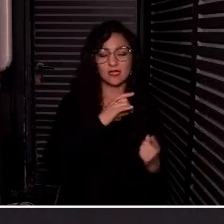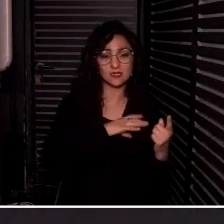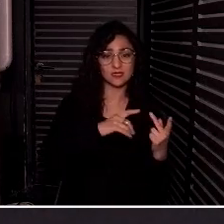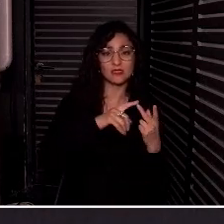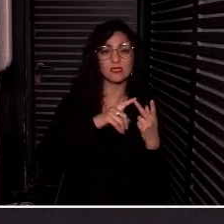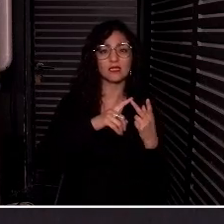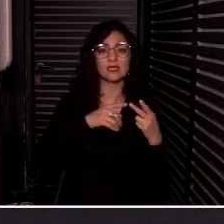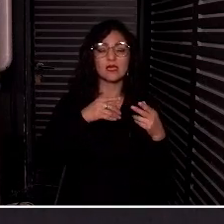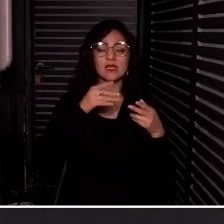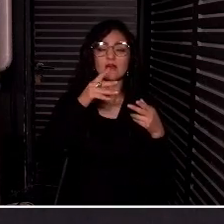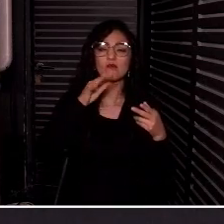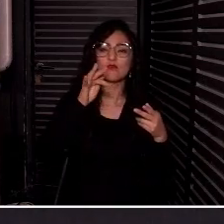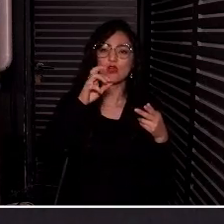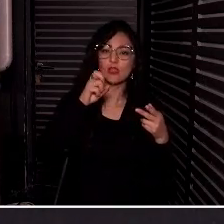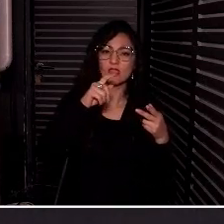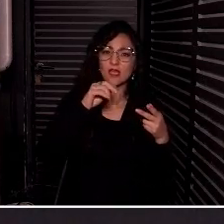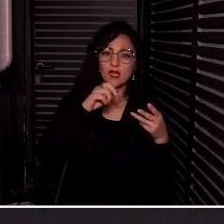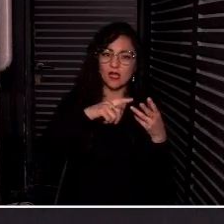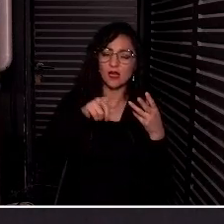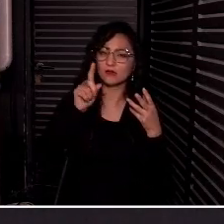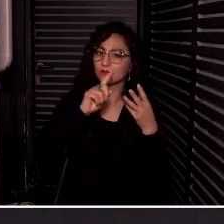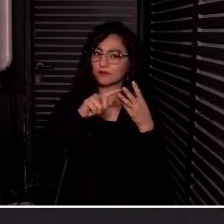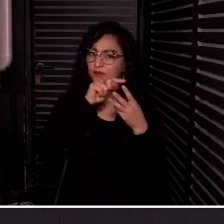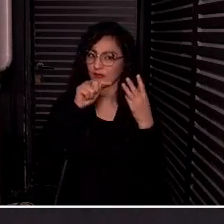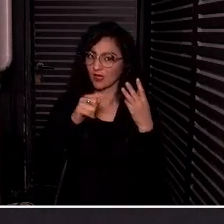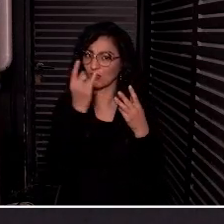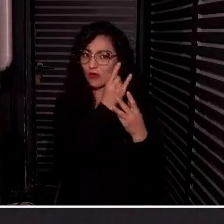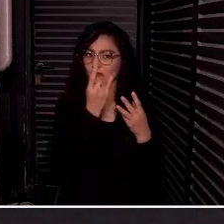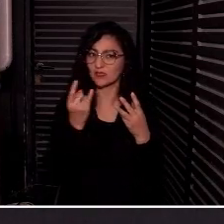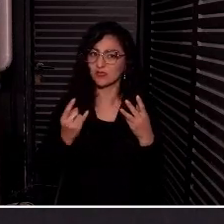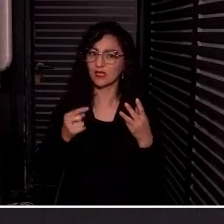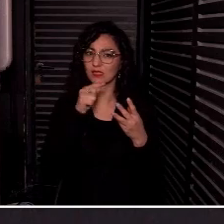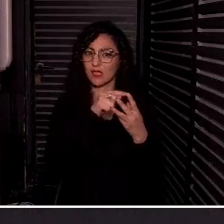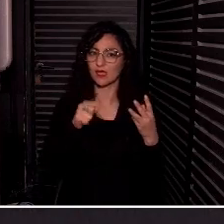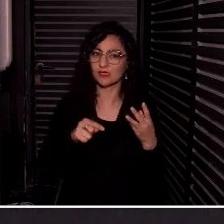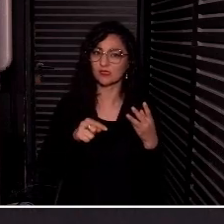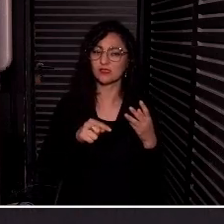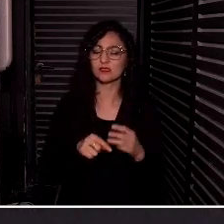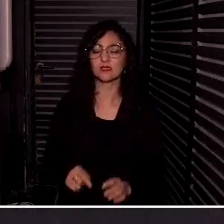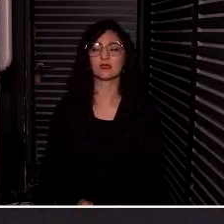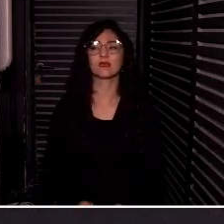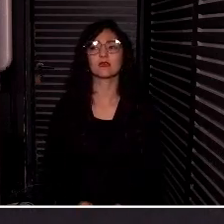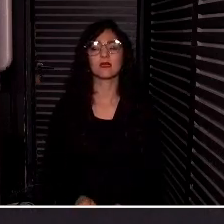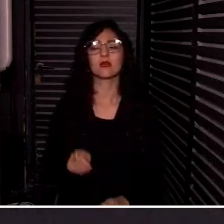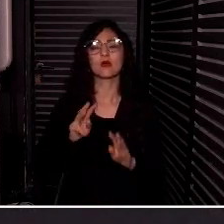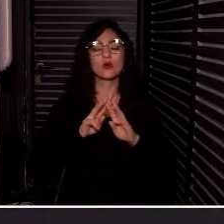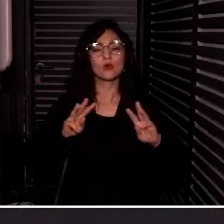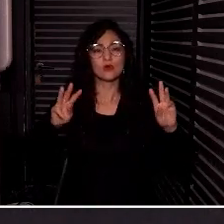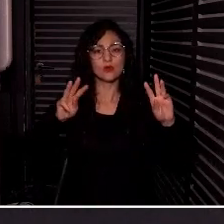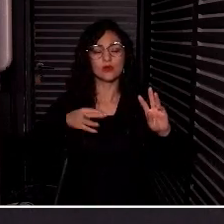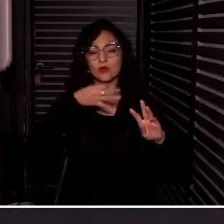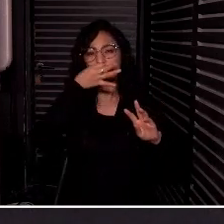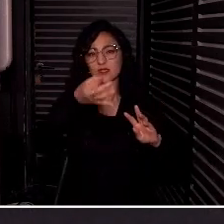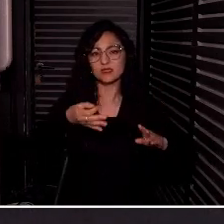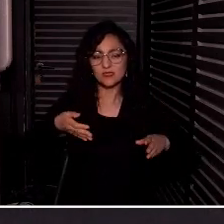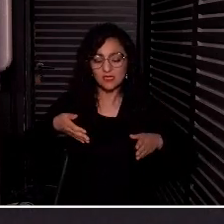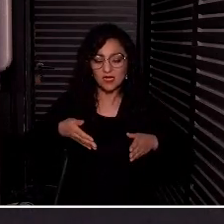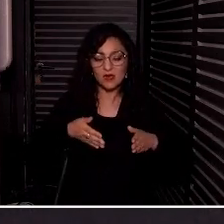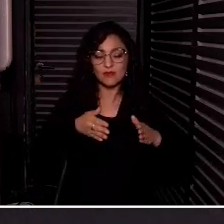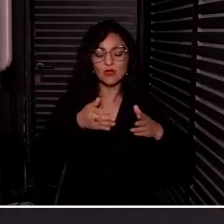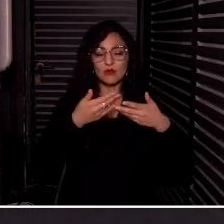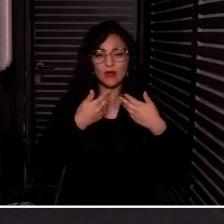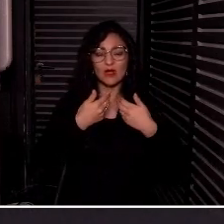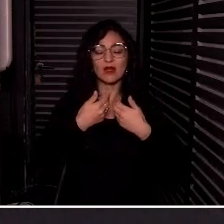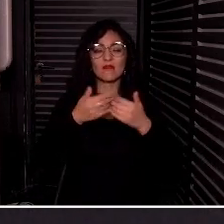frontera y la de La Serena que andan por ahí dos de sus autores se consigna que UNESCO plantea que el camino para la libertad de